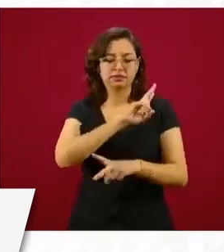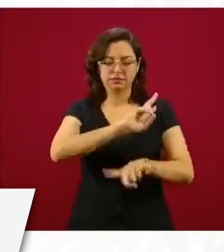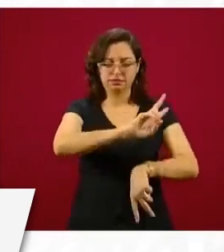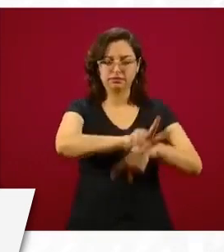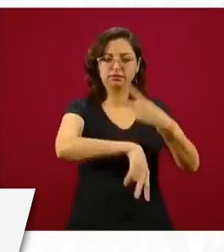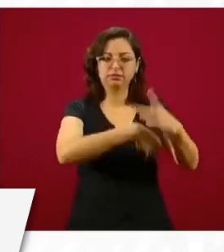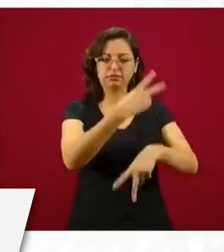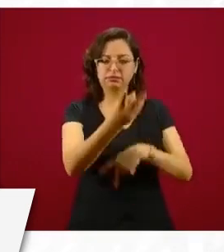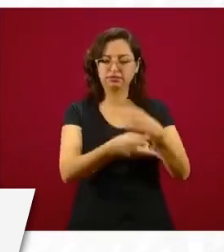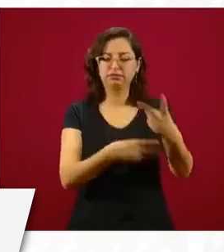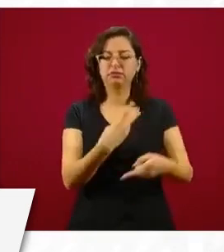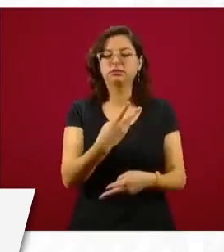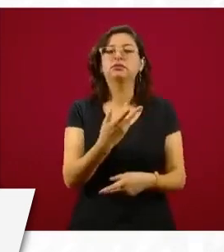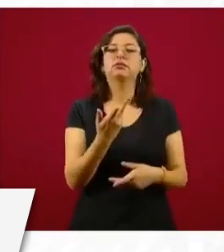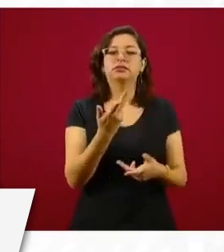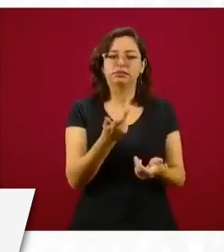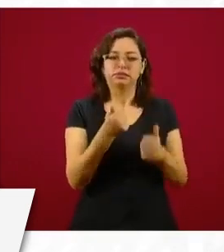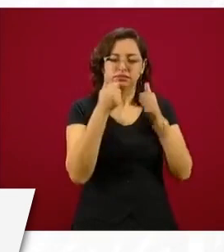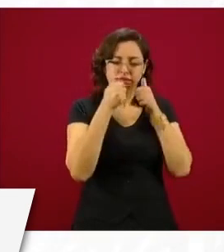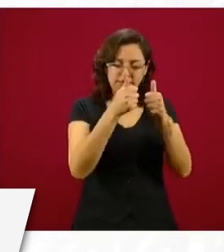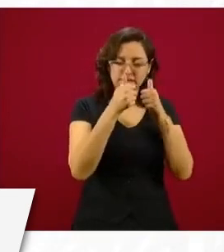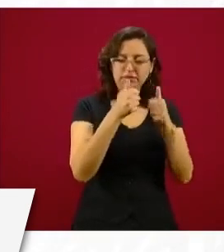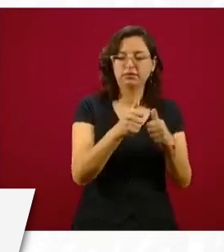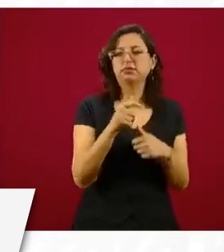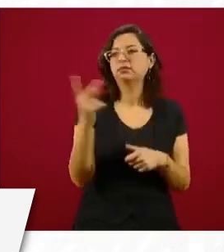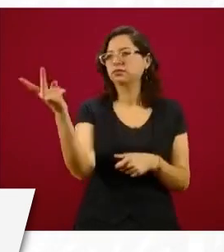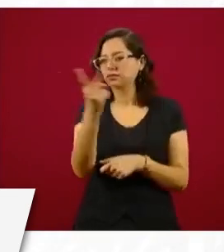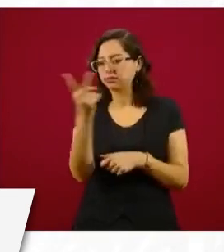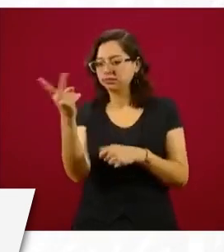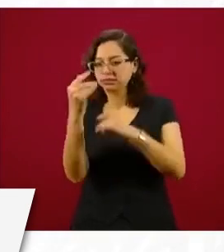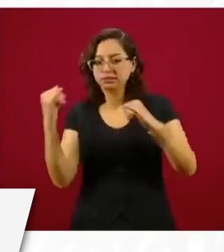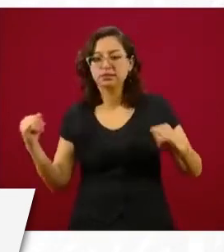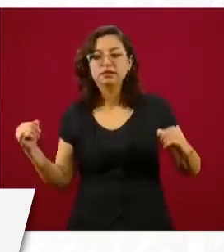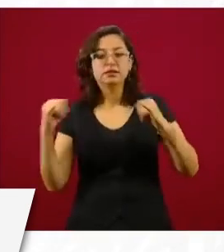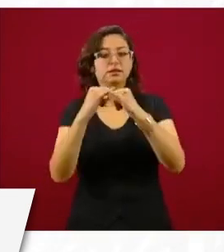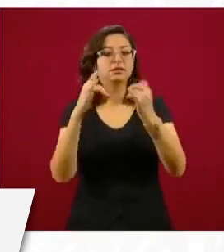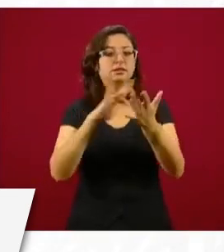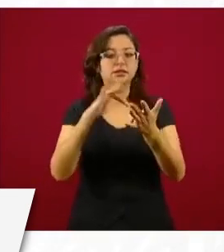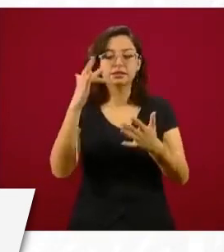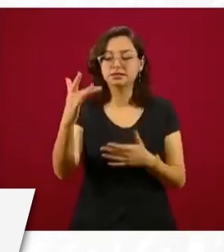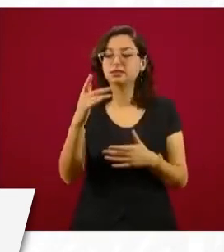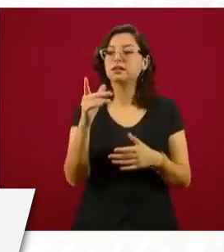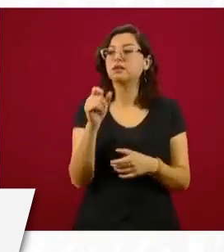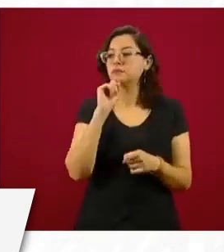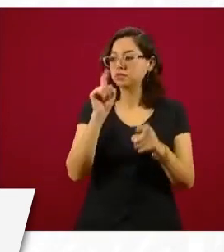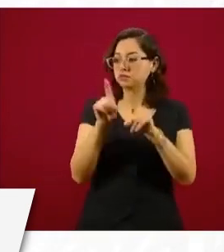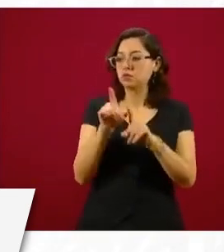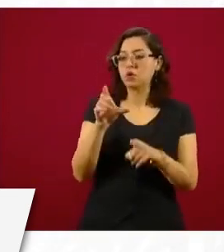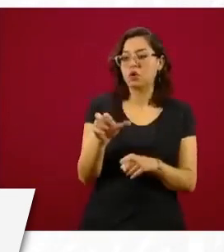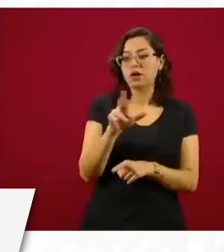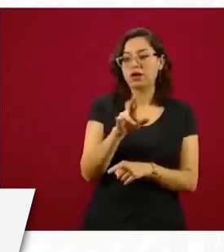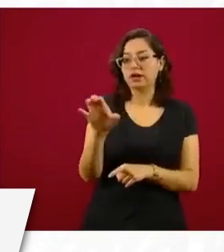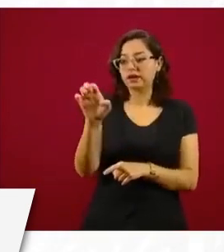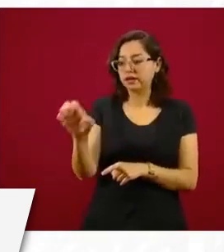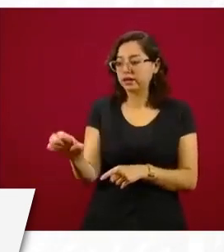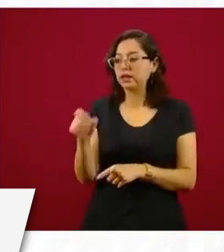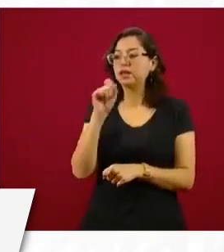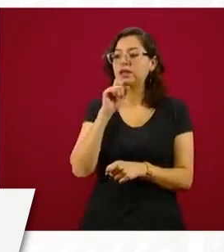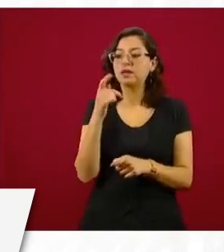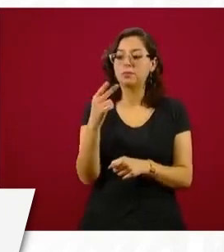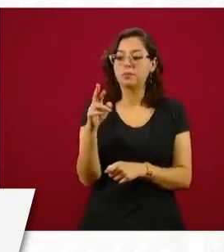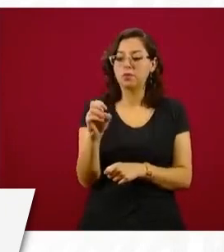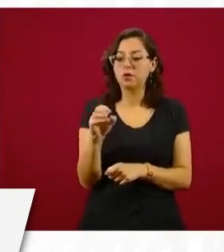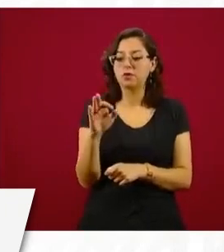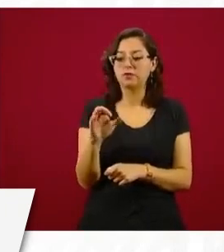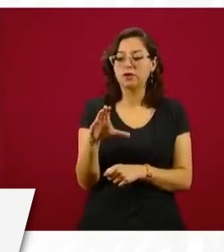instituciones les agradecemos el respaldo que nos han dado a la CRE y a Profeco y a CEA para